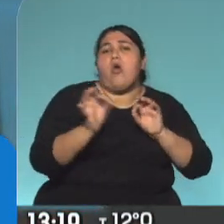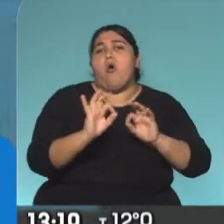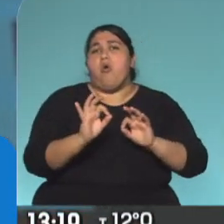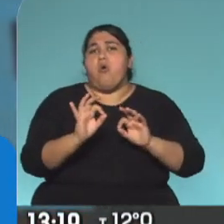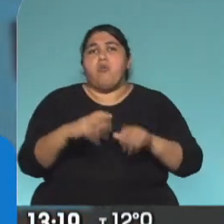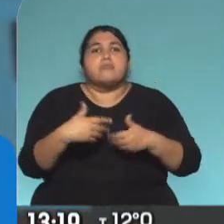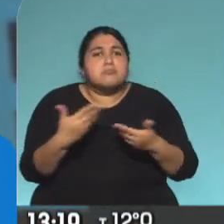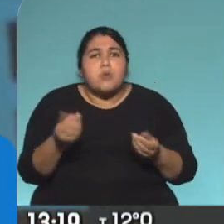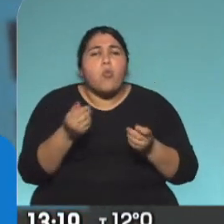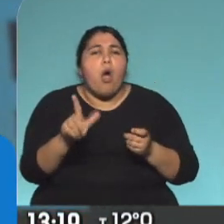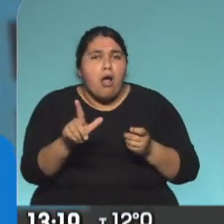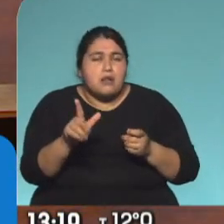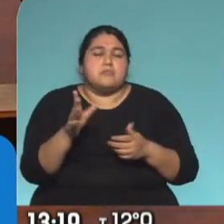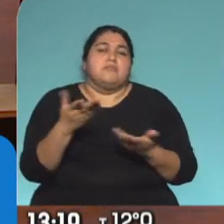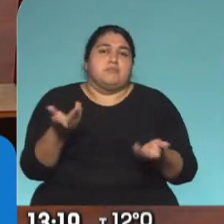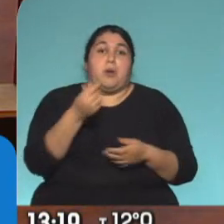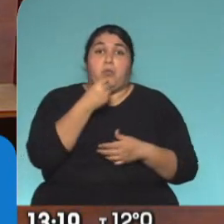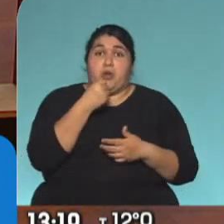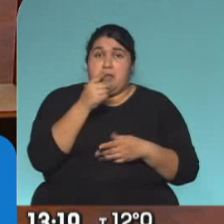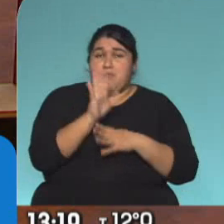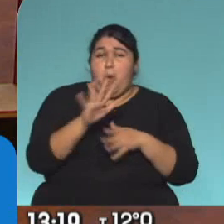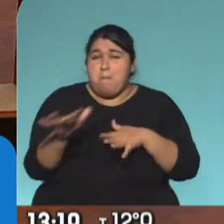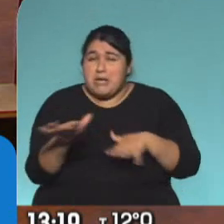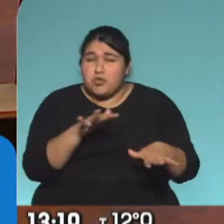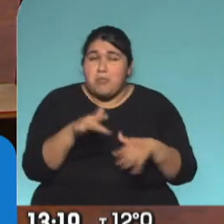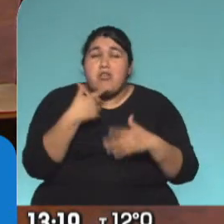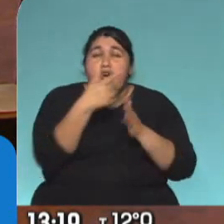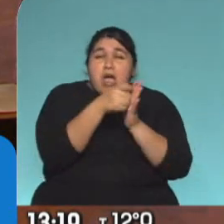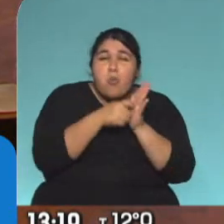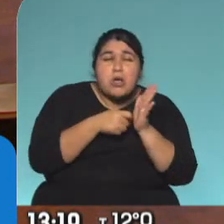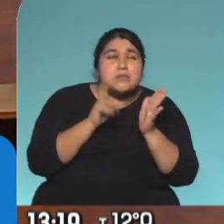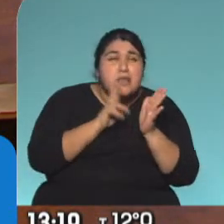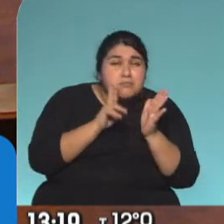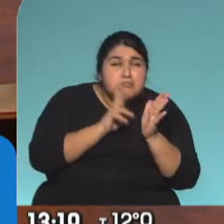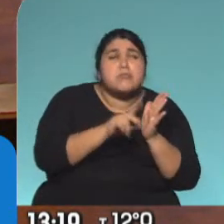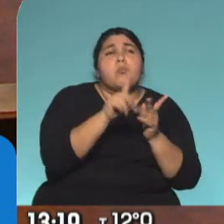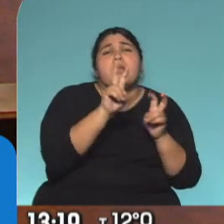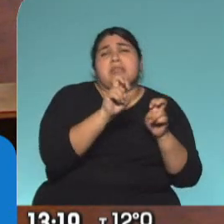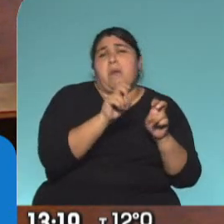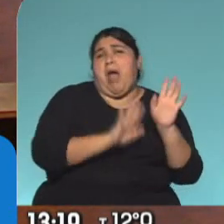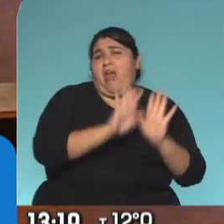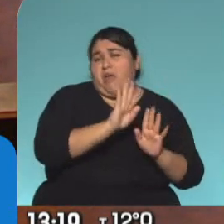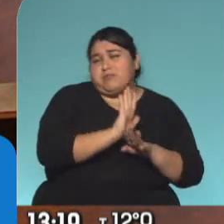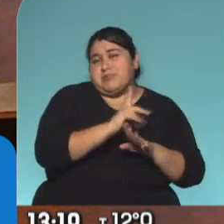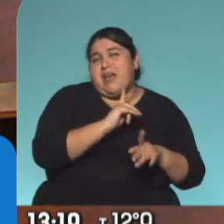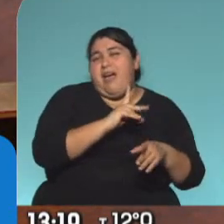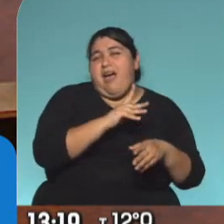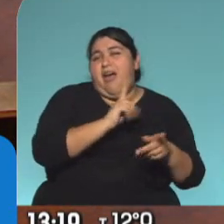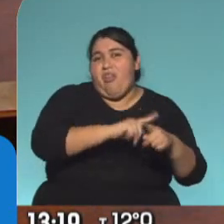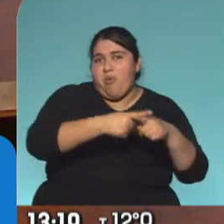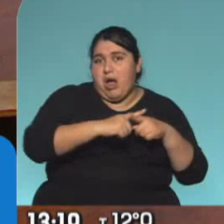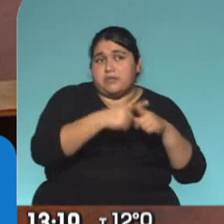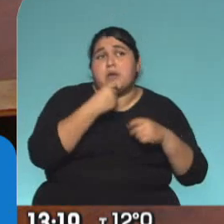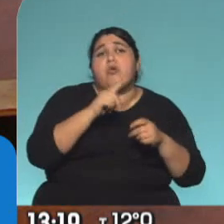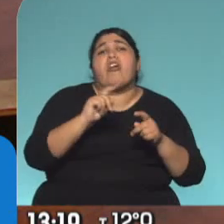si efectivamente, digamos, después de ver los sondeos de las encuestas post-debate, nos damos cuenta que el ganador de ese debate ha